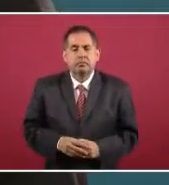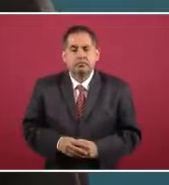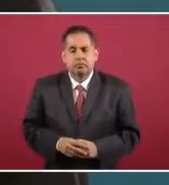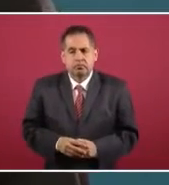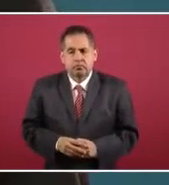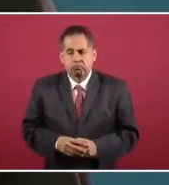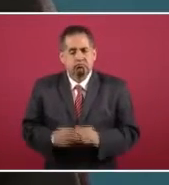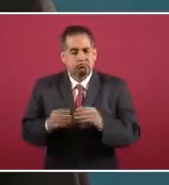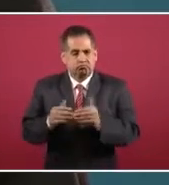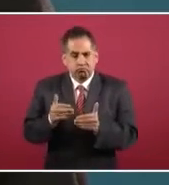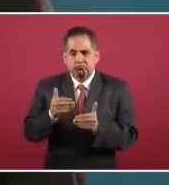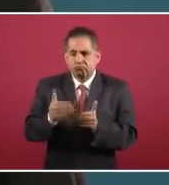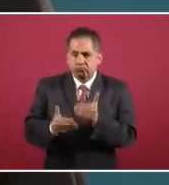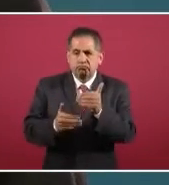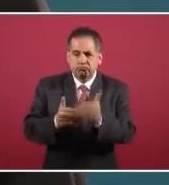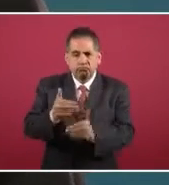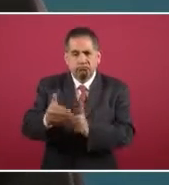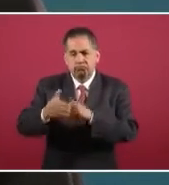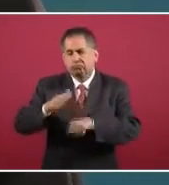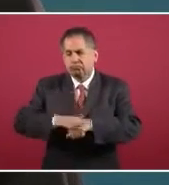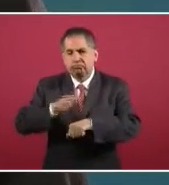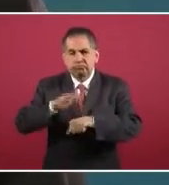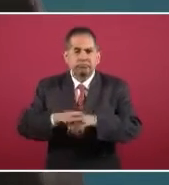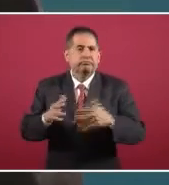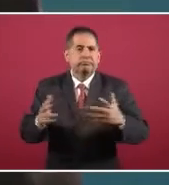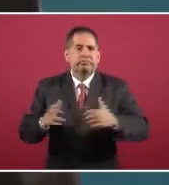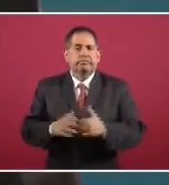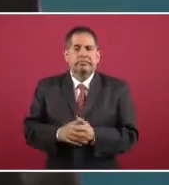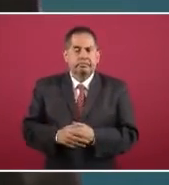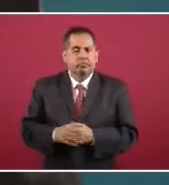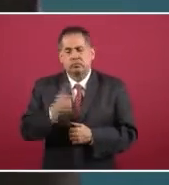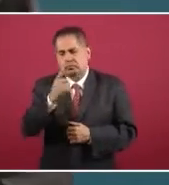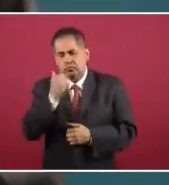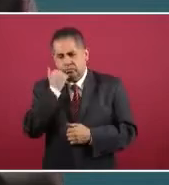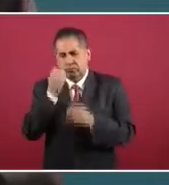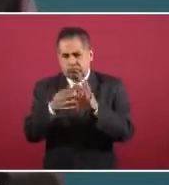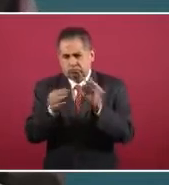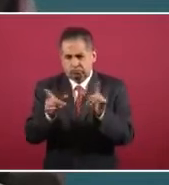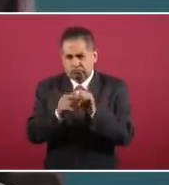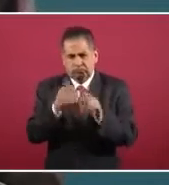se va avanzando. Ahora yo quiero nada más,